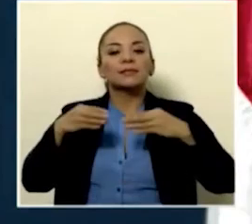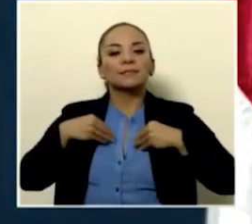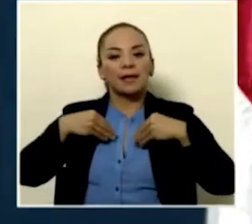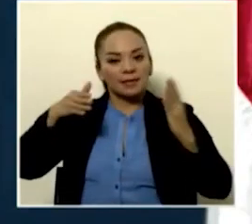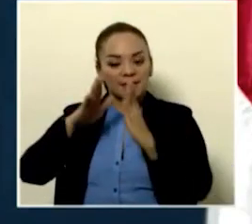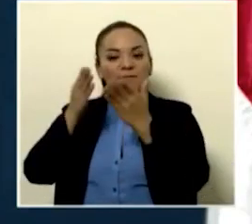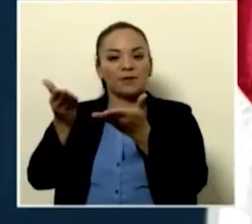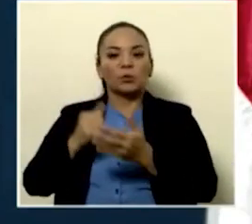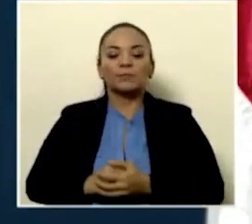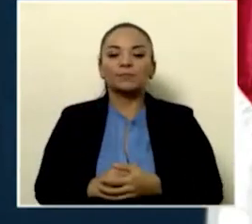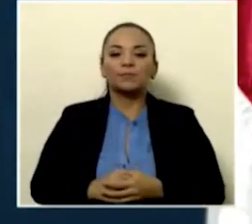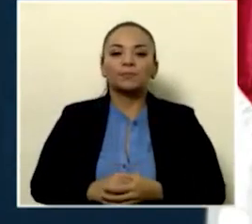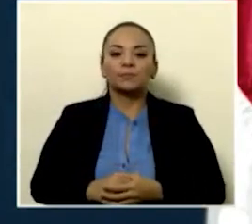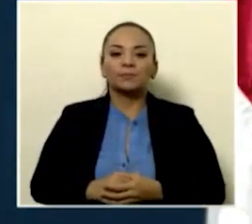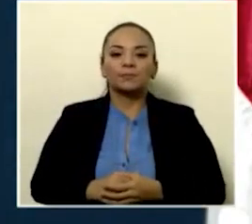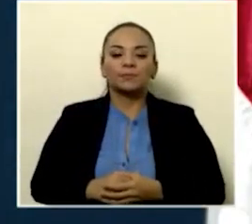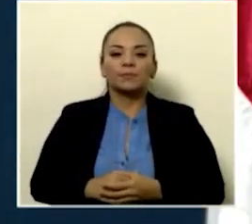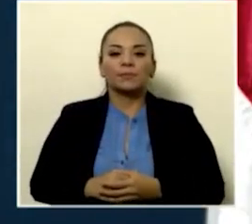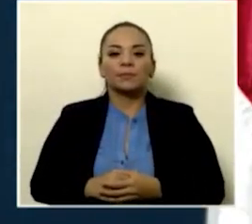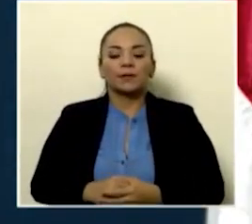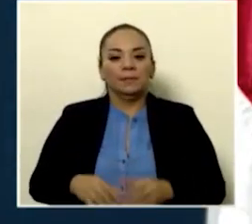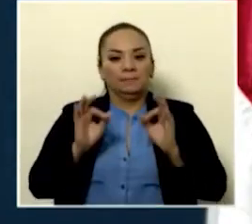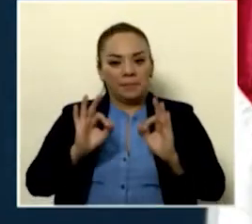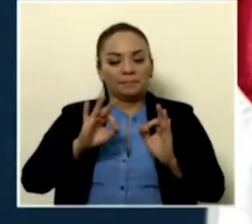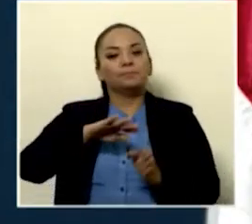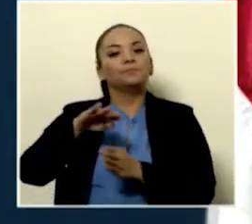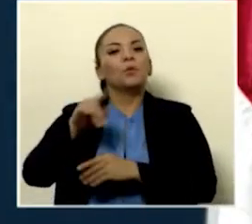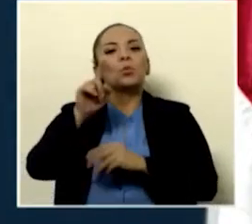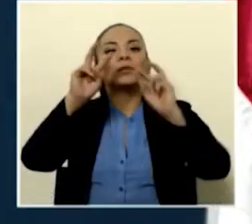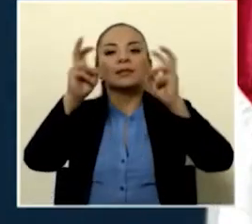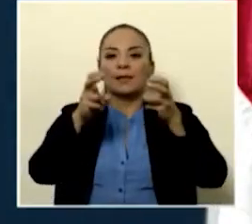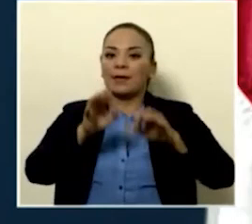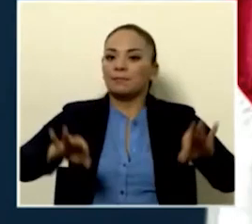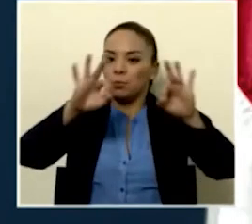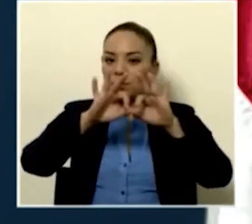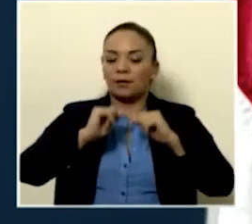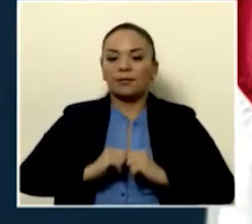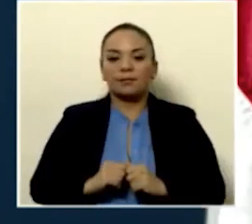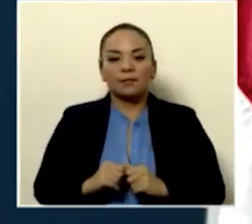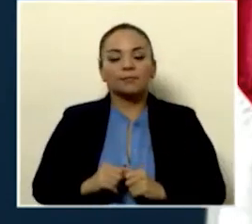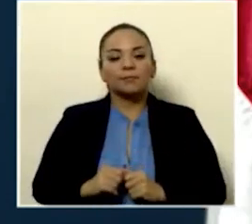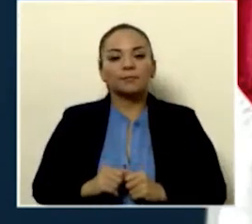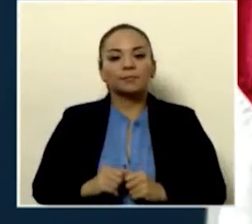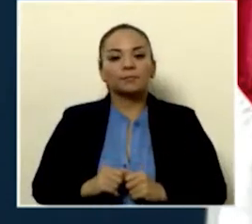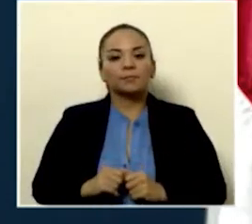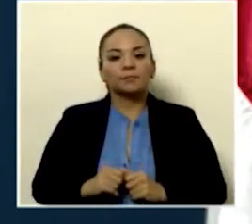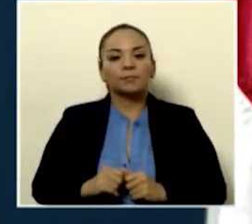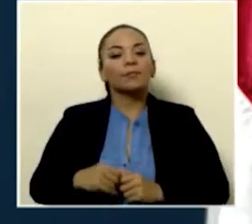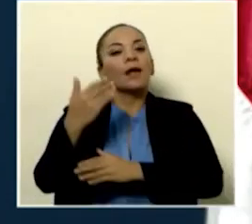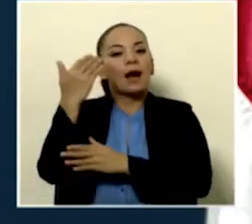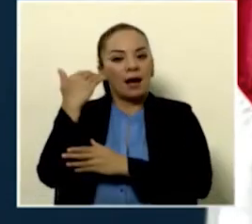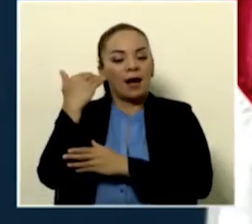desafío. Obviamente, un tema que no puedo dejar pasar, y tal como dije en la cadena